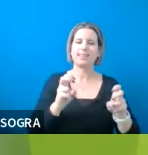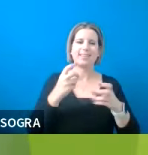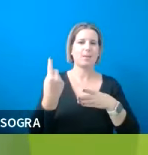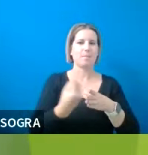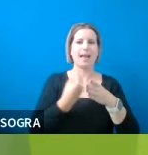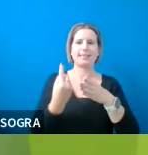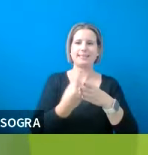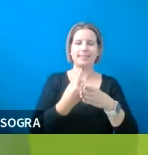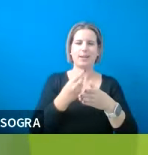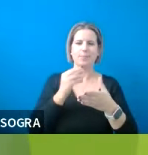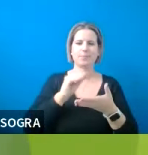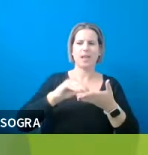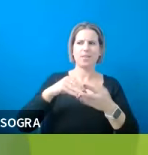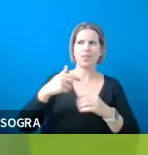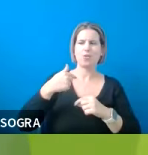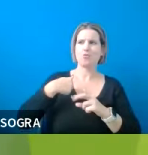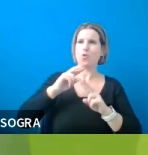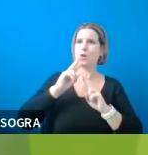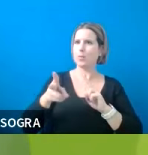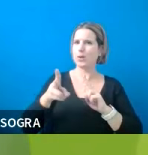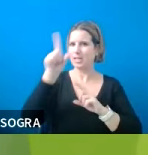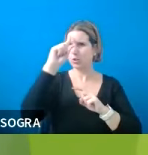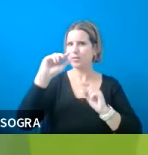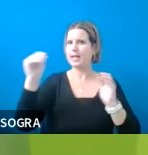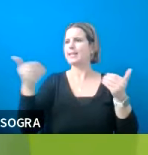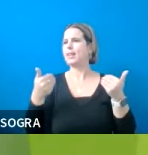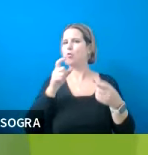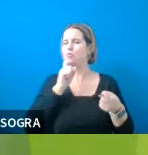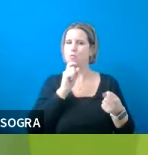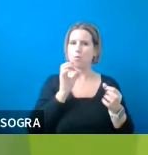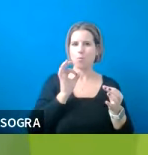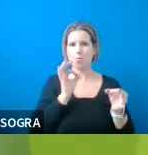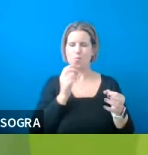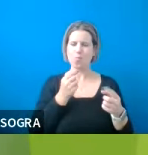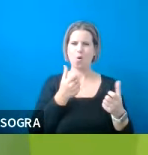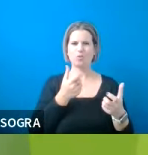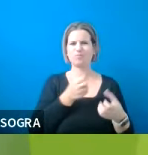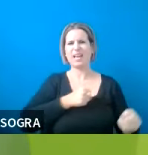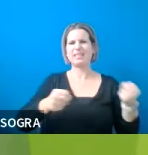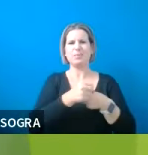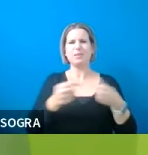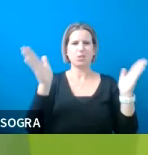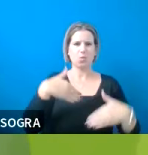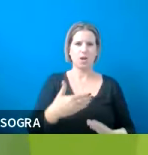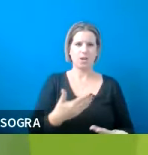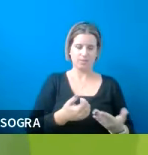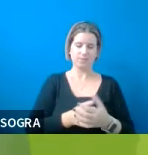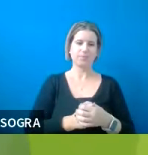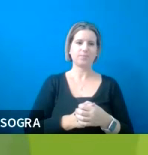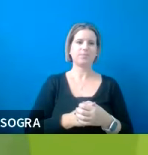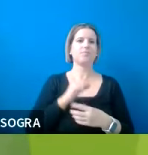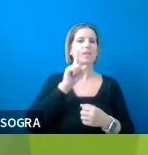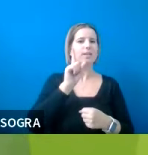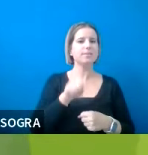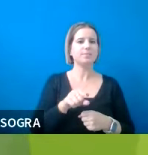veces a ver mis reacciones no sabían cómo tratarme y a veces eran poco empáticos, como ya he dicho. También